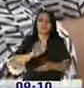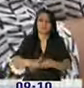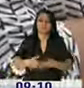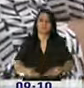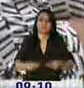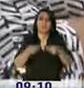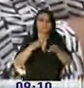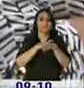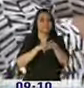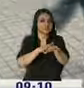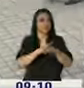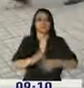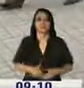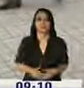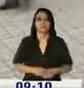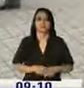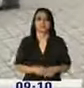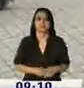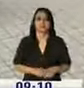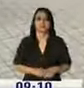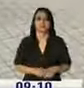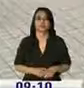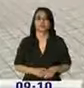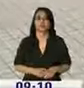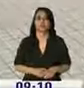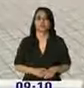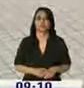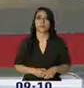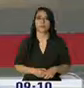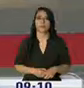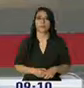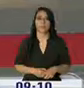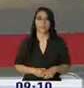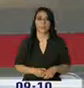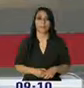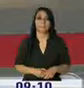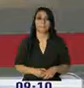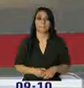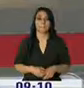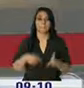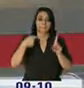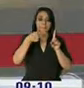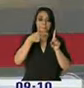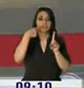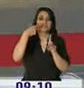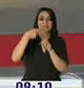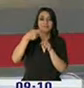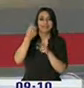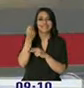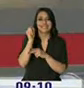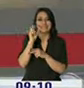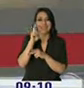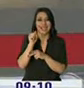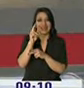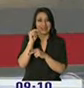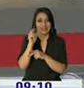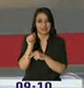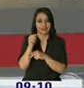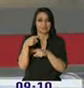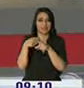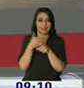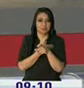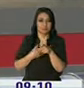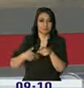respaldan su posición. En Quito informó Andrea Orbe. Stalin Robles recuperó su libertad luego de ser indultado por el